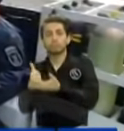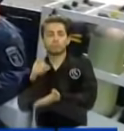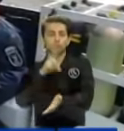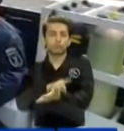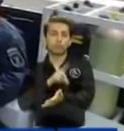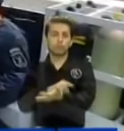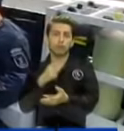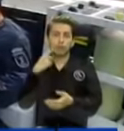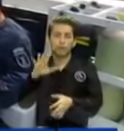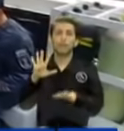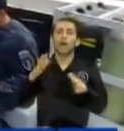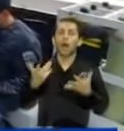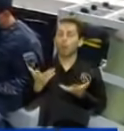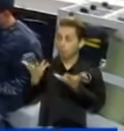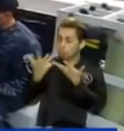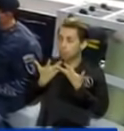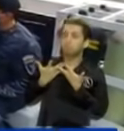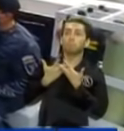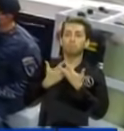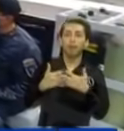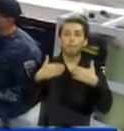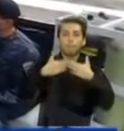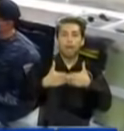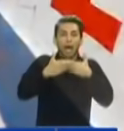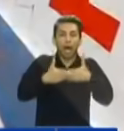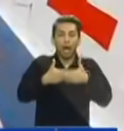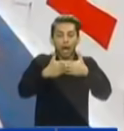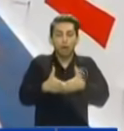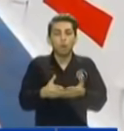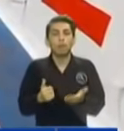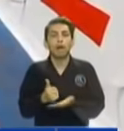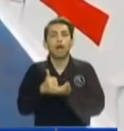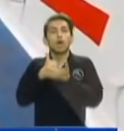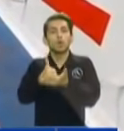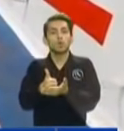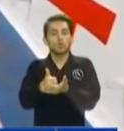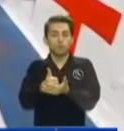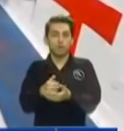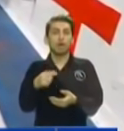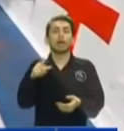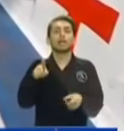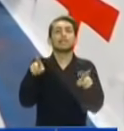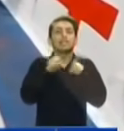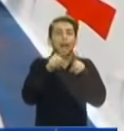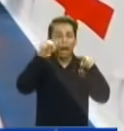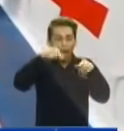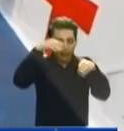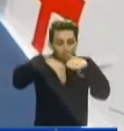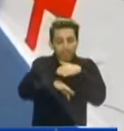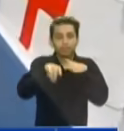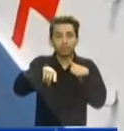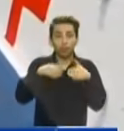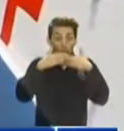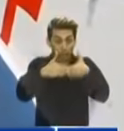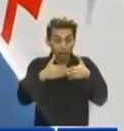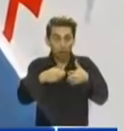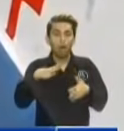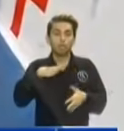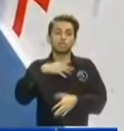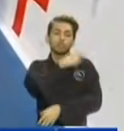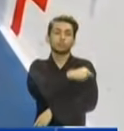ayuda humanitaria, un barco de asistencia médica, un buque hospital. Vemos el día de hoy